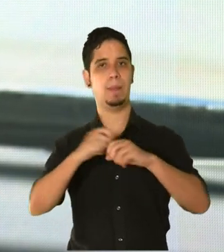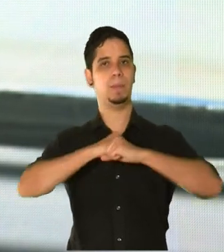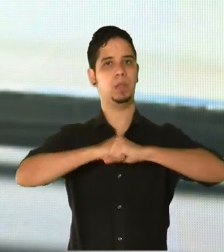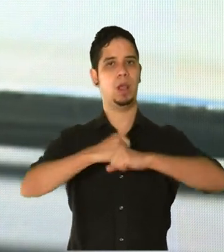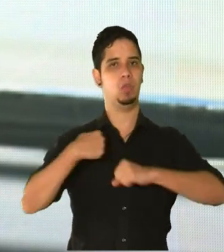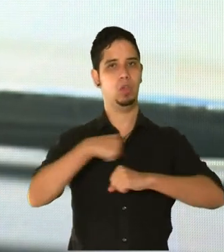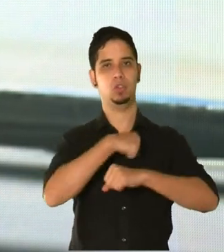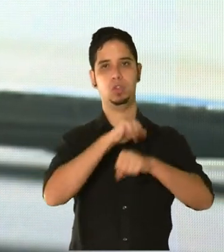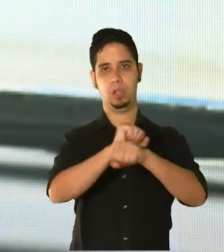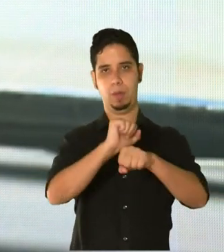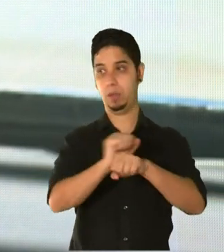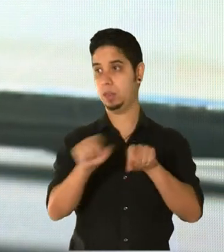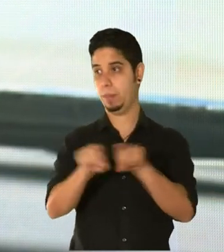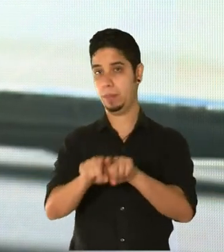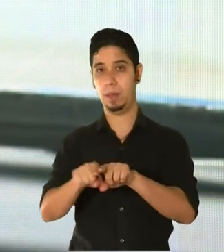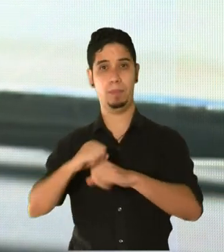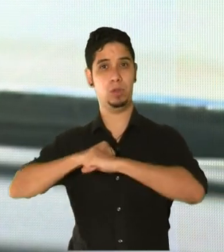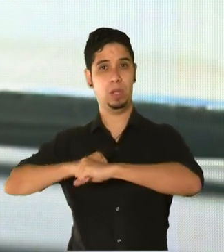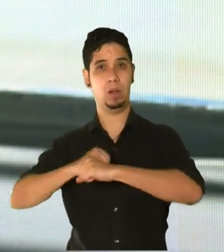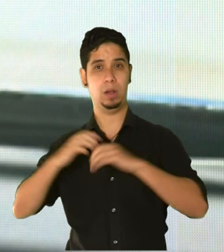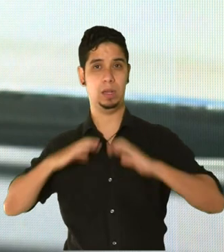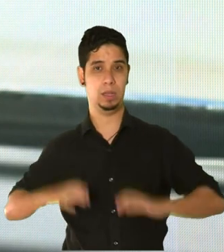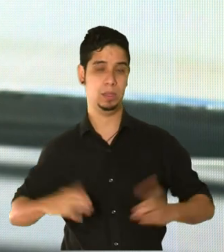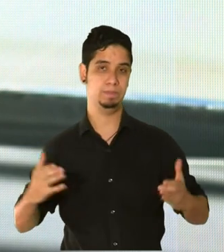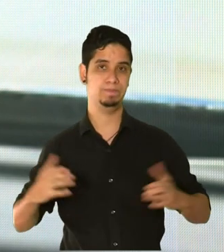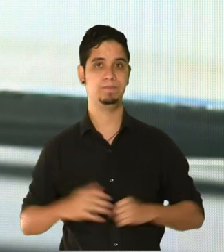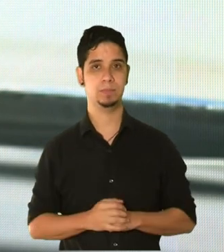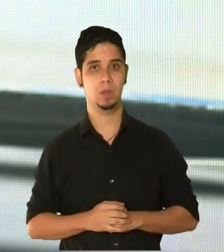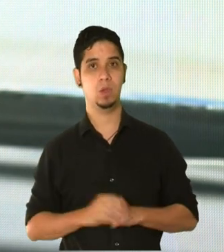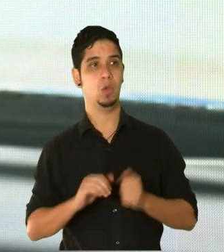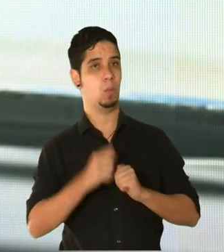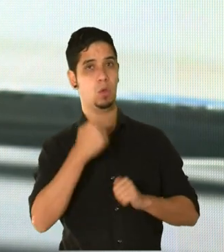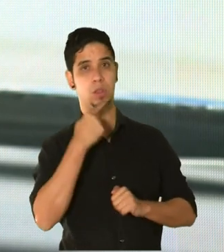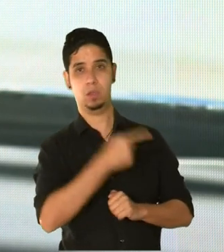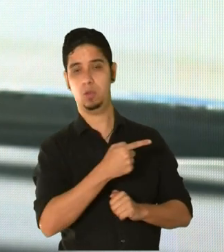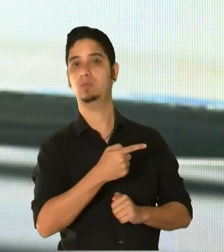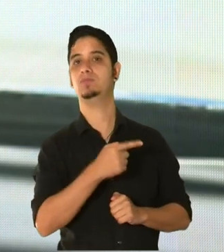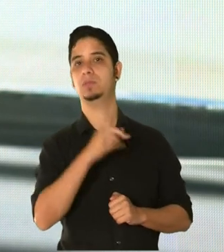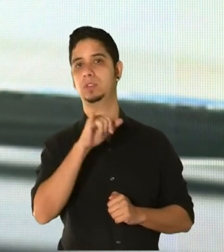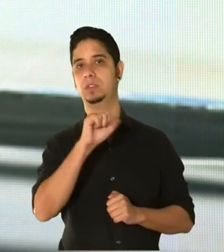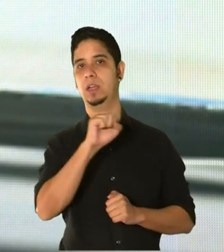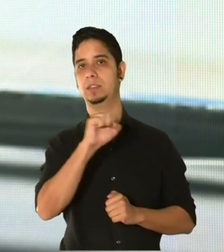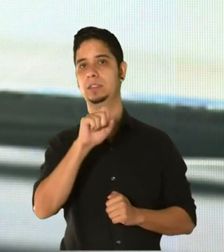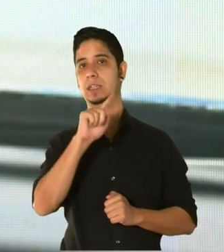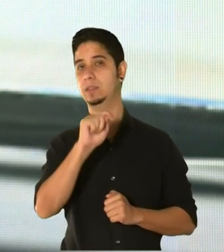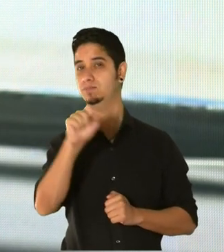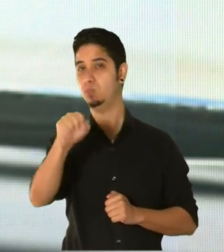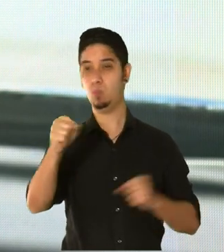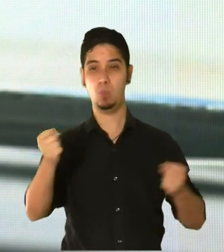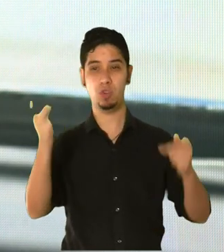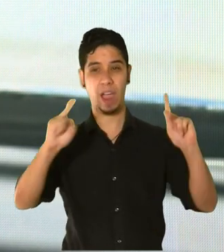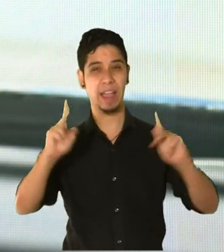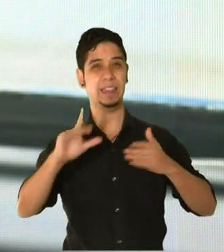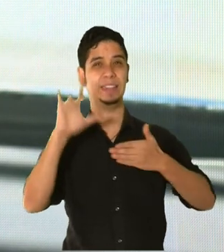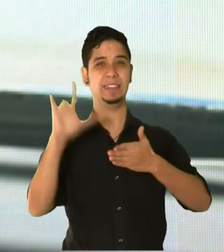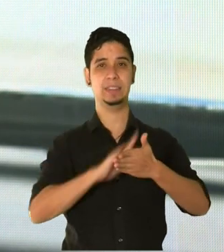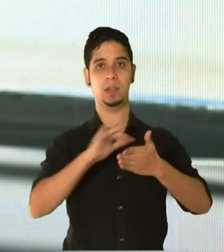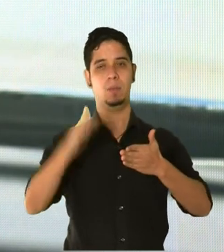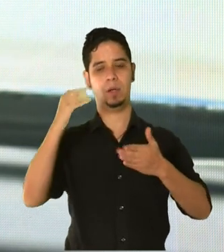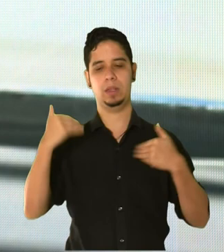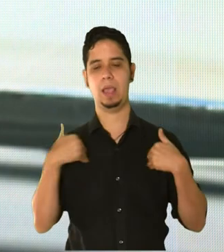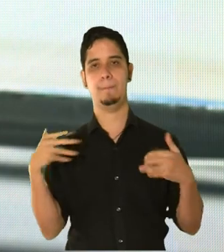estaban con nosotros y si como dijo ya set es decir en muchas cancelaciones de personas que tuvieron miedo de viajar o